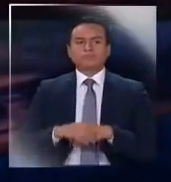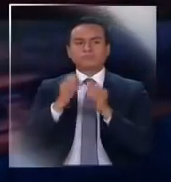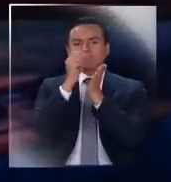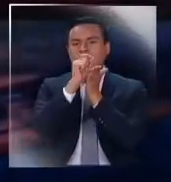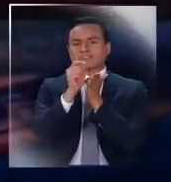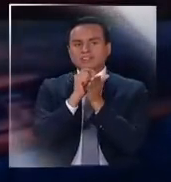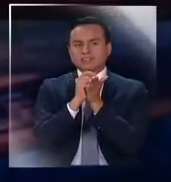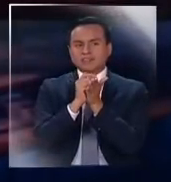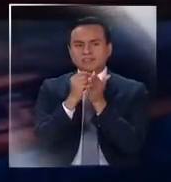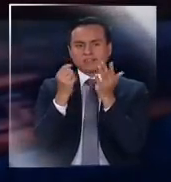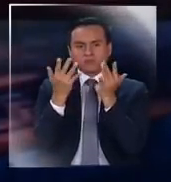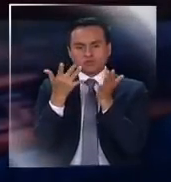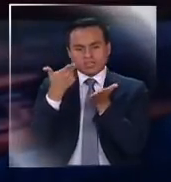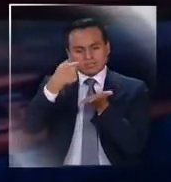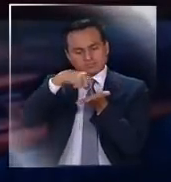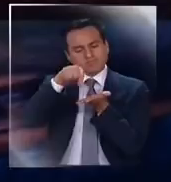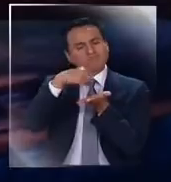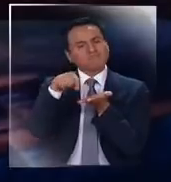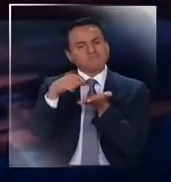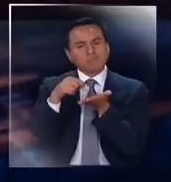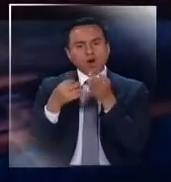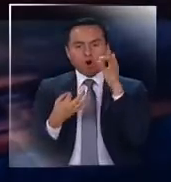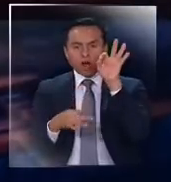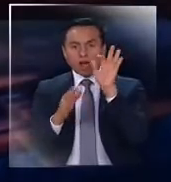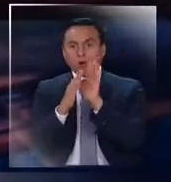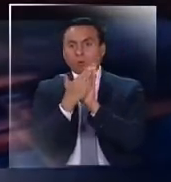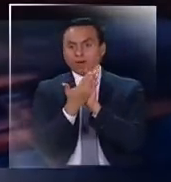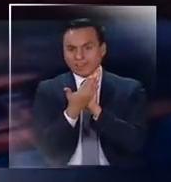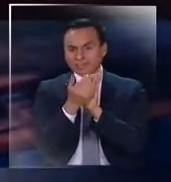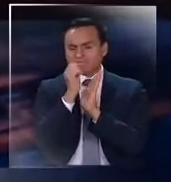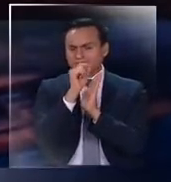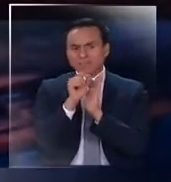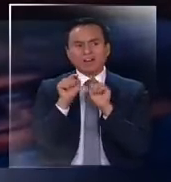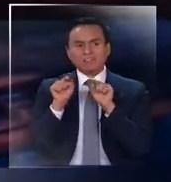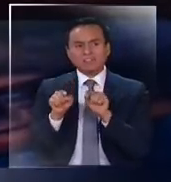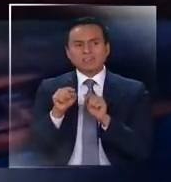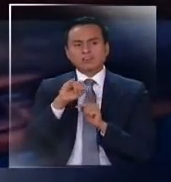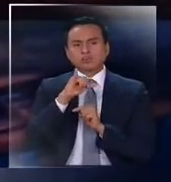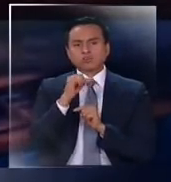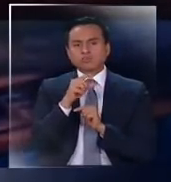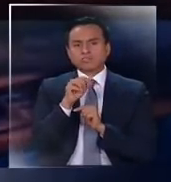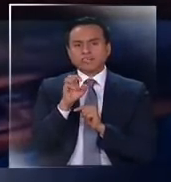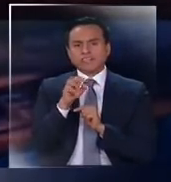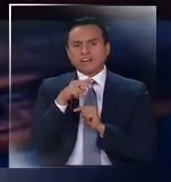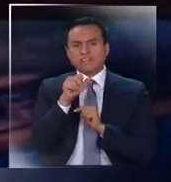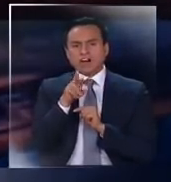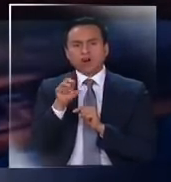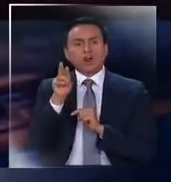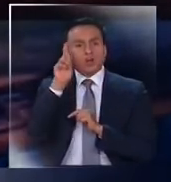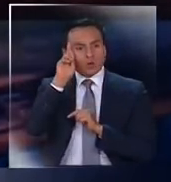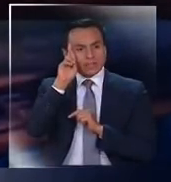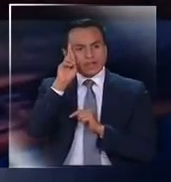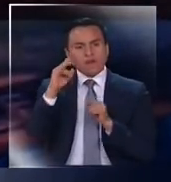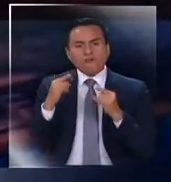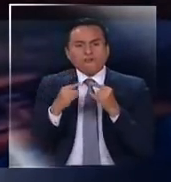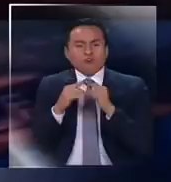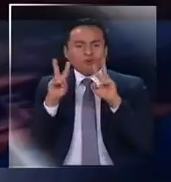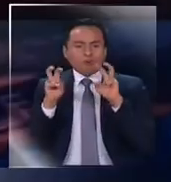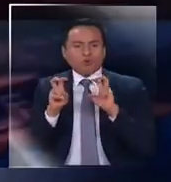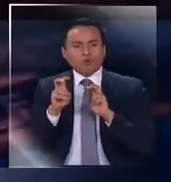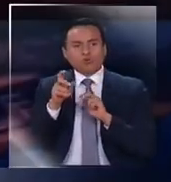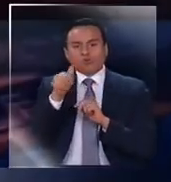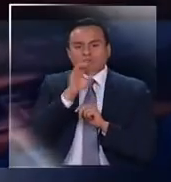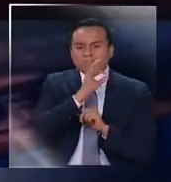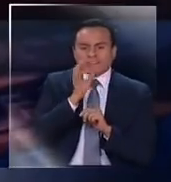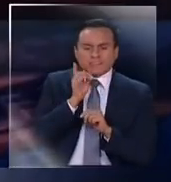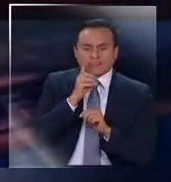Escrita de su puño y letra en una hoja de cuaderno. Así, José Navarro, ¿lo recuerdan? El llamado brujo que se ocultó por